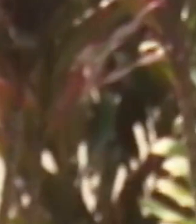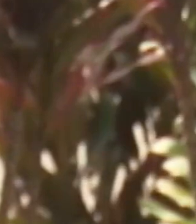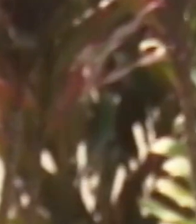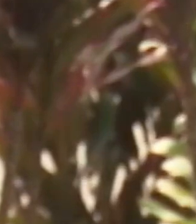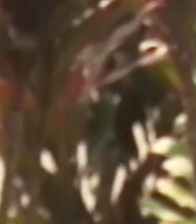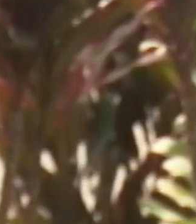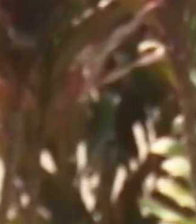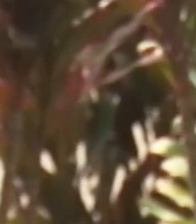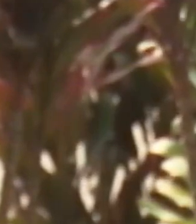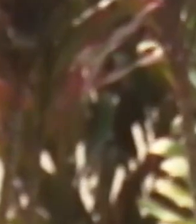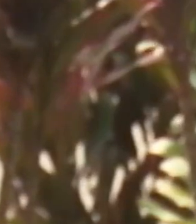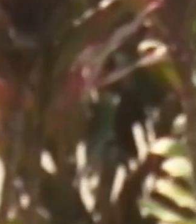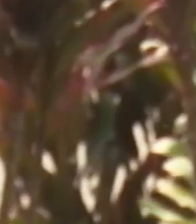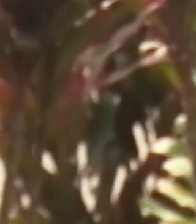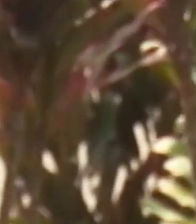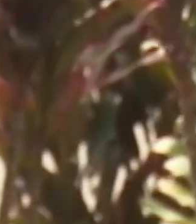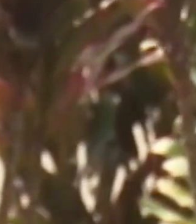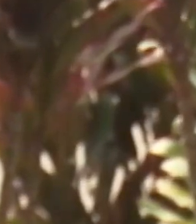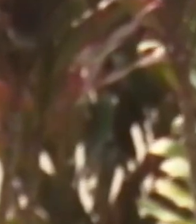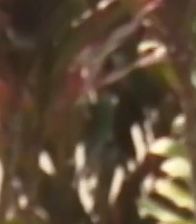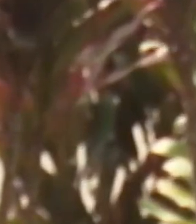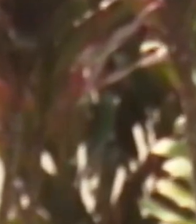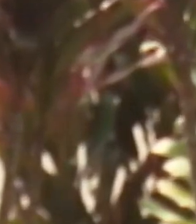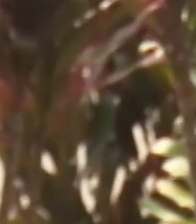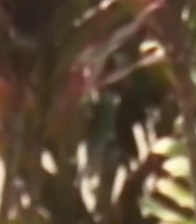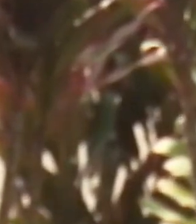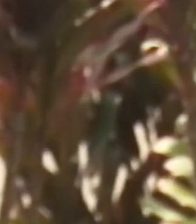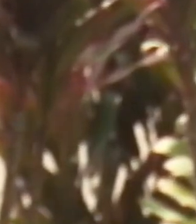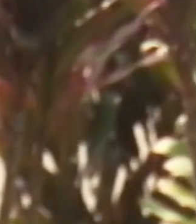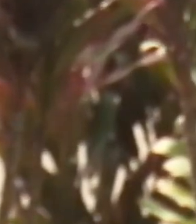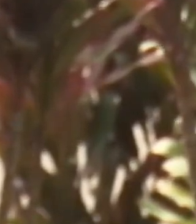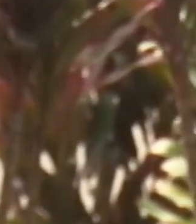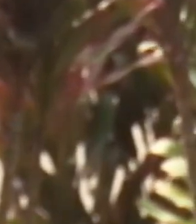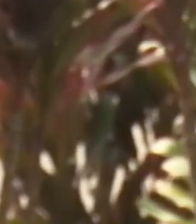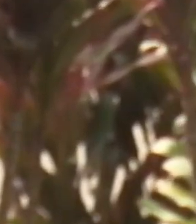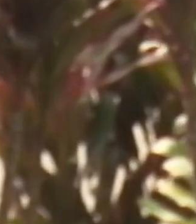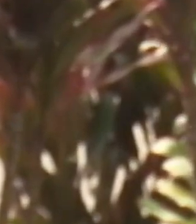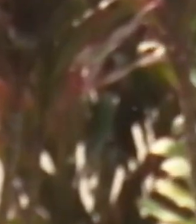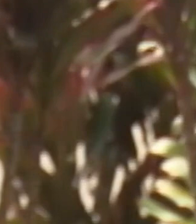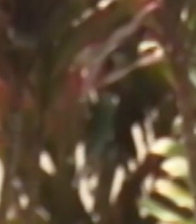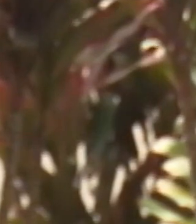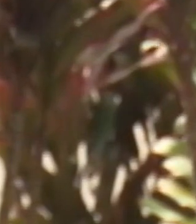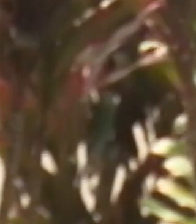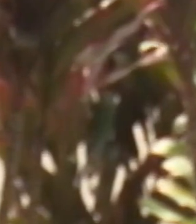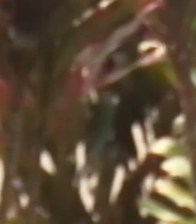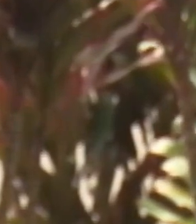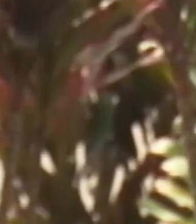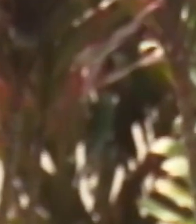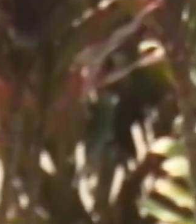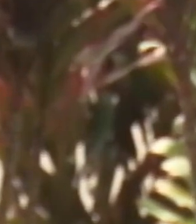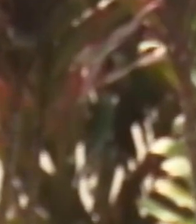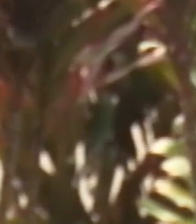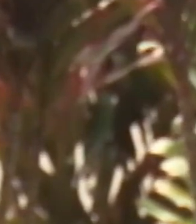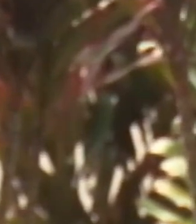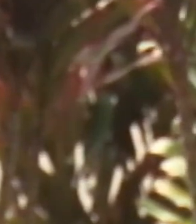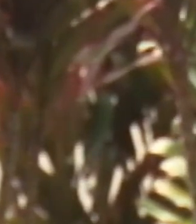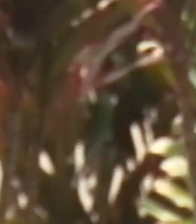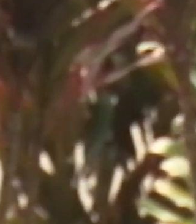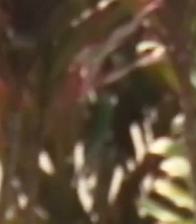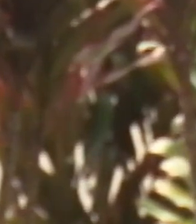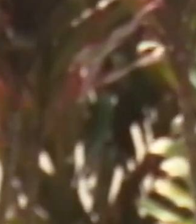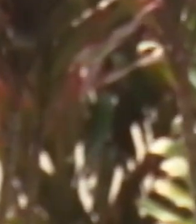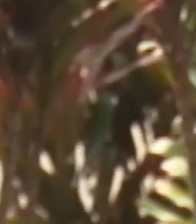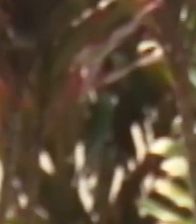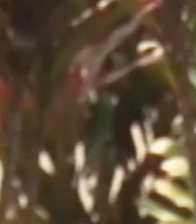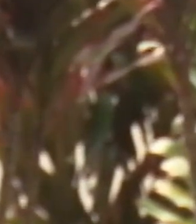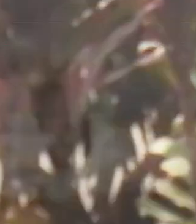Hola, los saluda el doctor Aristides Baltodano Agüero. Yo soy médico pediatra y presidente de la Academia Nacional de Medicina de